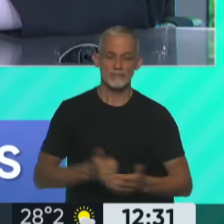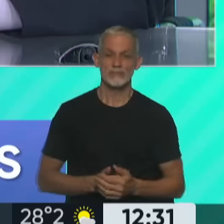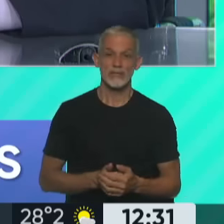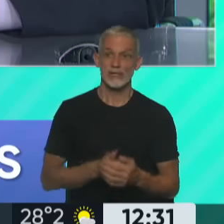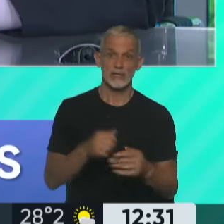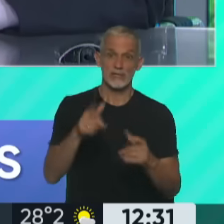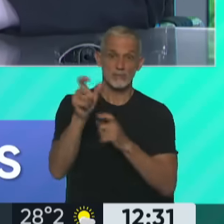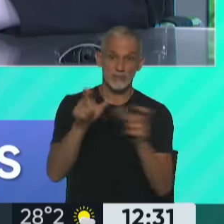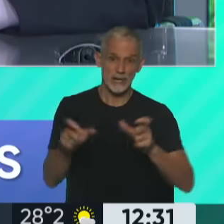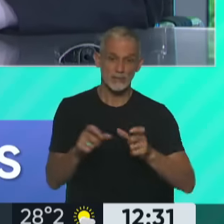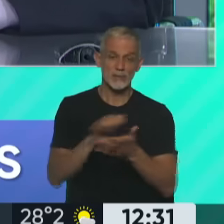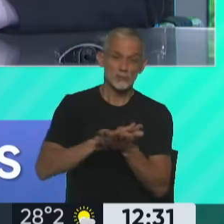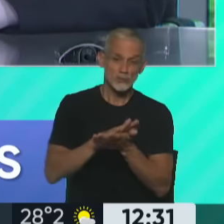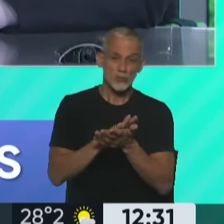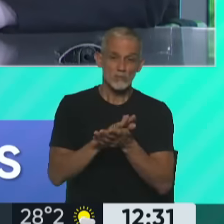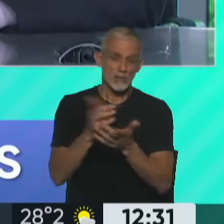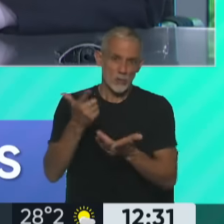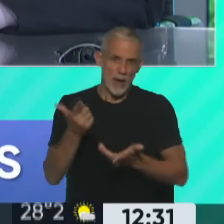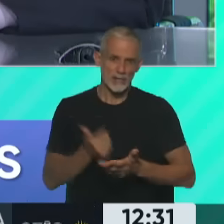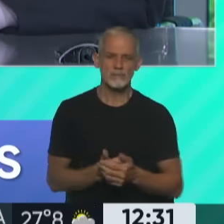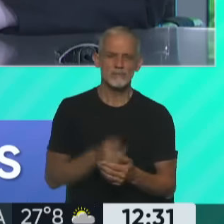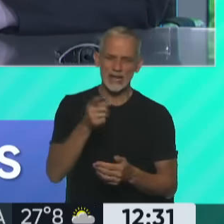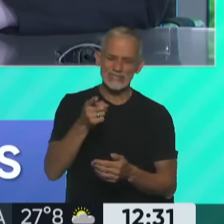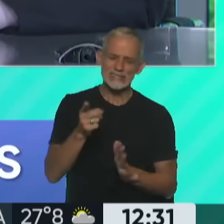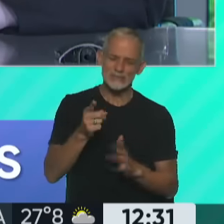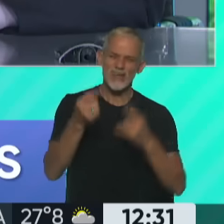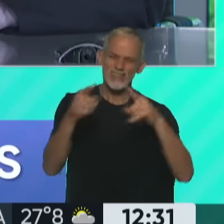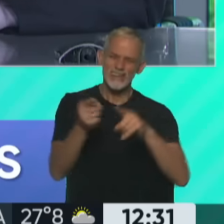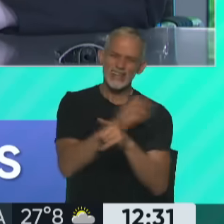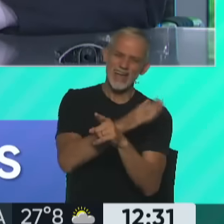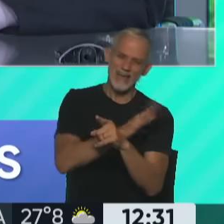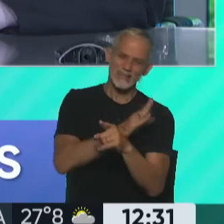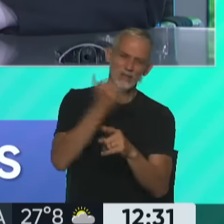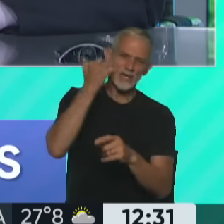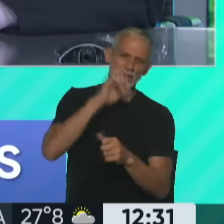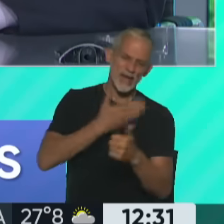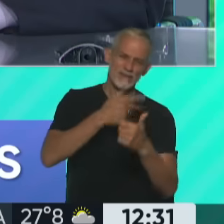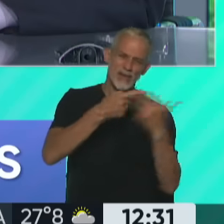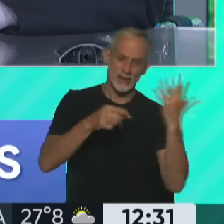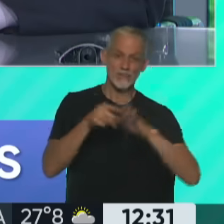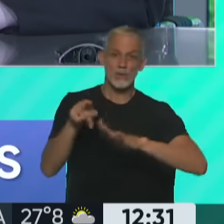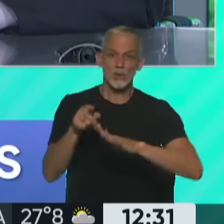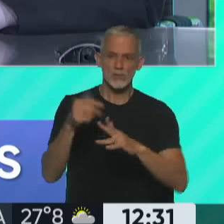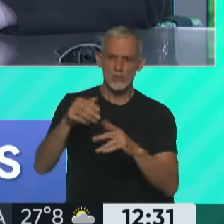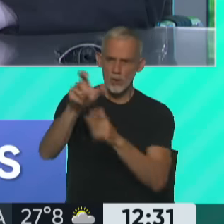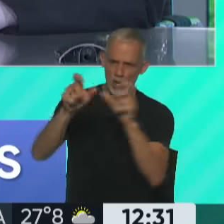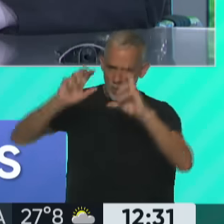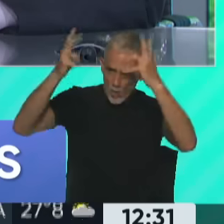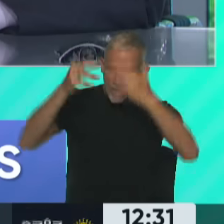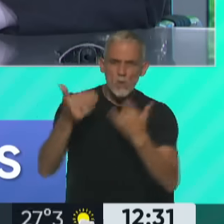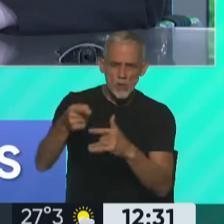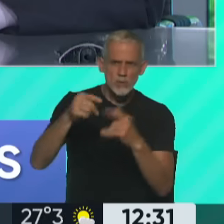poder resolverla. Cuidado con este tema, ahí sí, digo, a diferencia de lo que decía con los casos anteriores, ahí sí puedes tener alguna